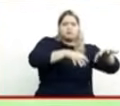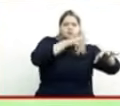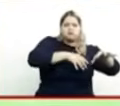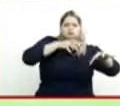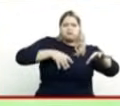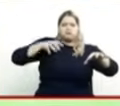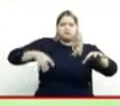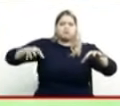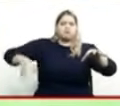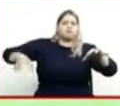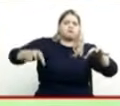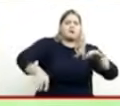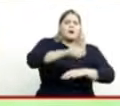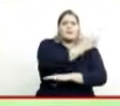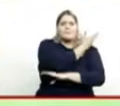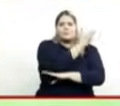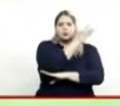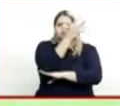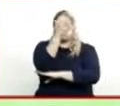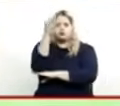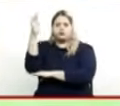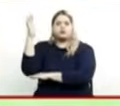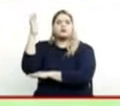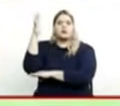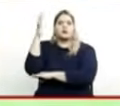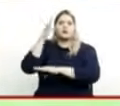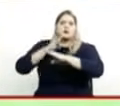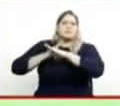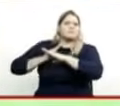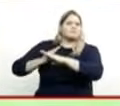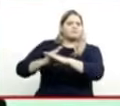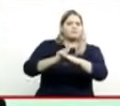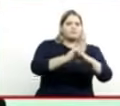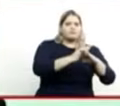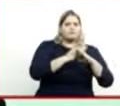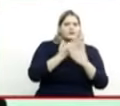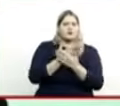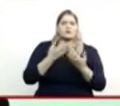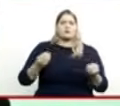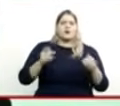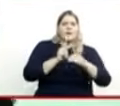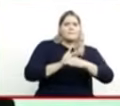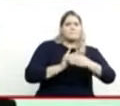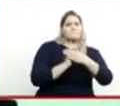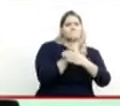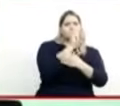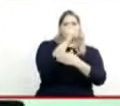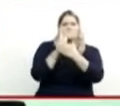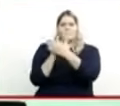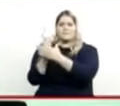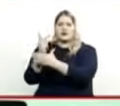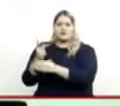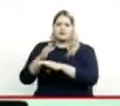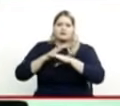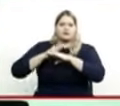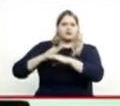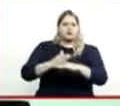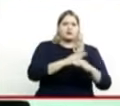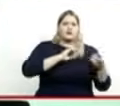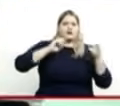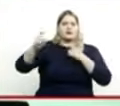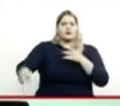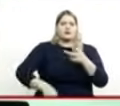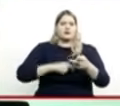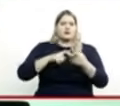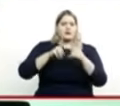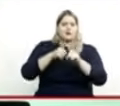Se produjo más de 11 millones de plantas para el programa de reforestación. Se disminuyó el impacto de